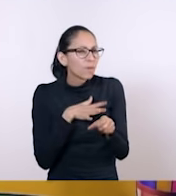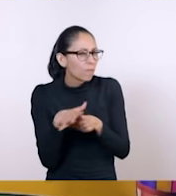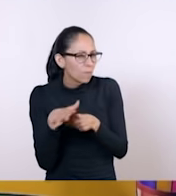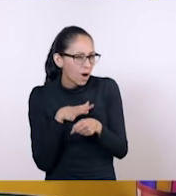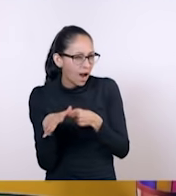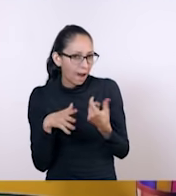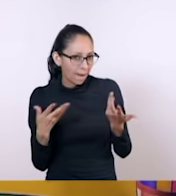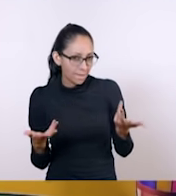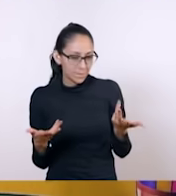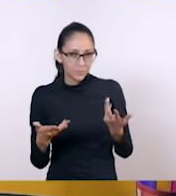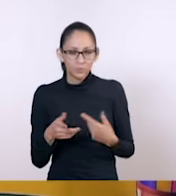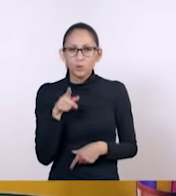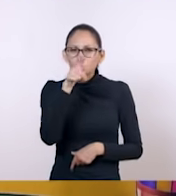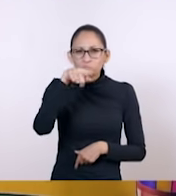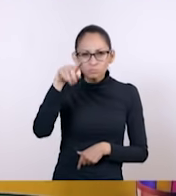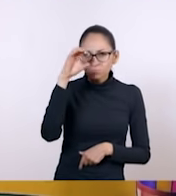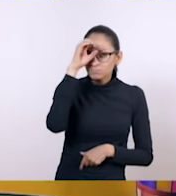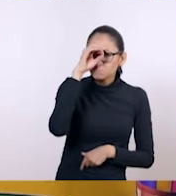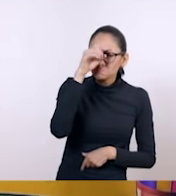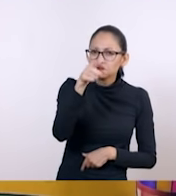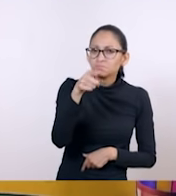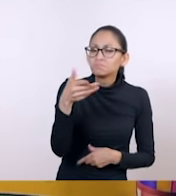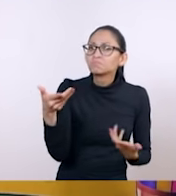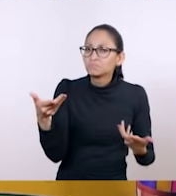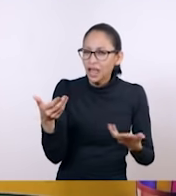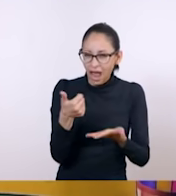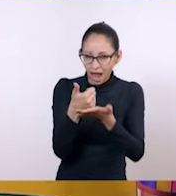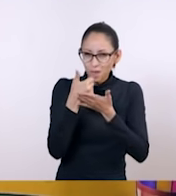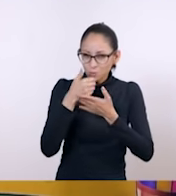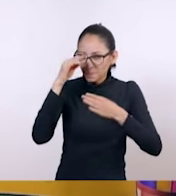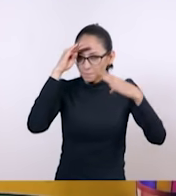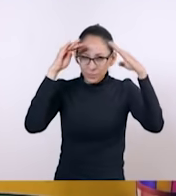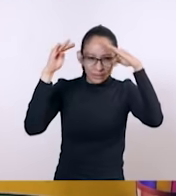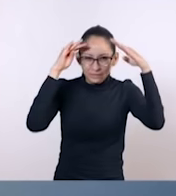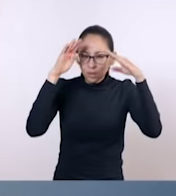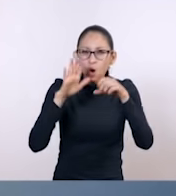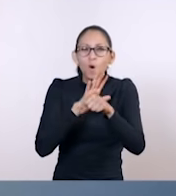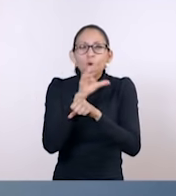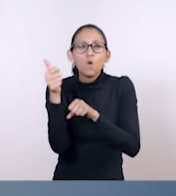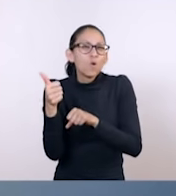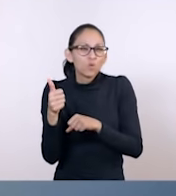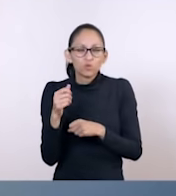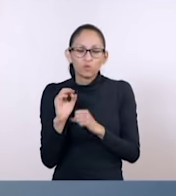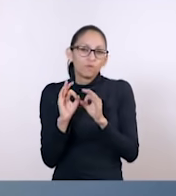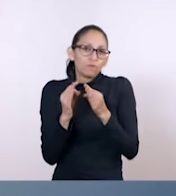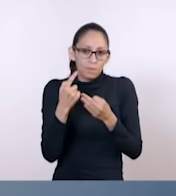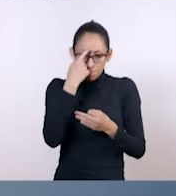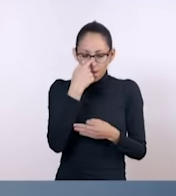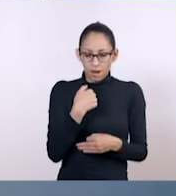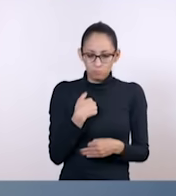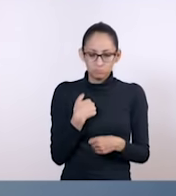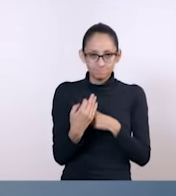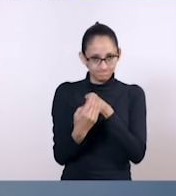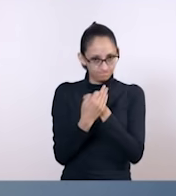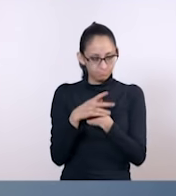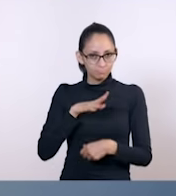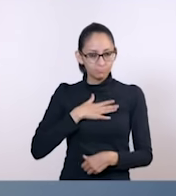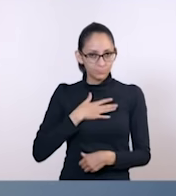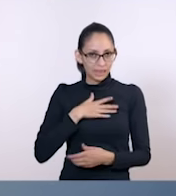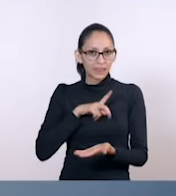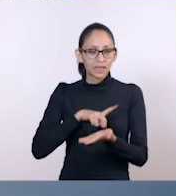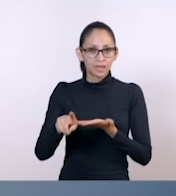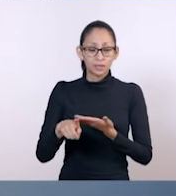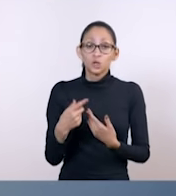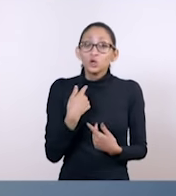Pues, ¿cuáles piensan ustedes ahí en su casa? Ayúdenme a pensar. ¿Cuáles serían esas formas? Yo creo que